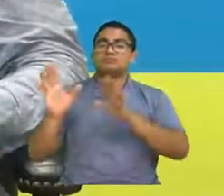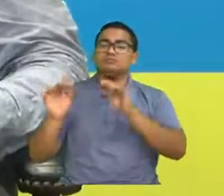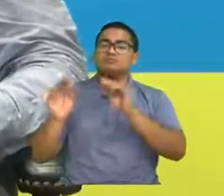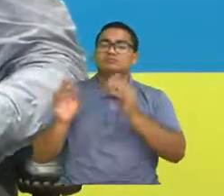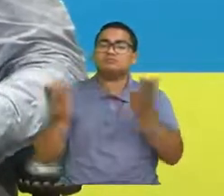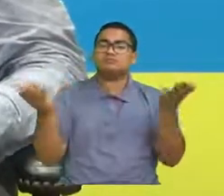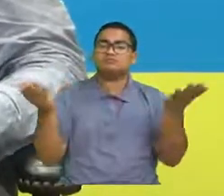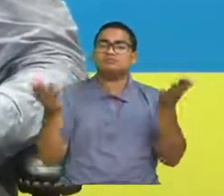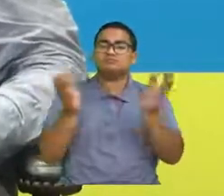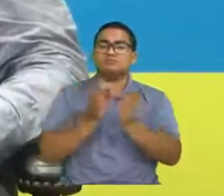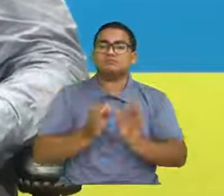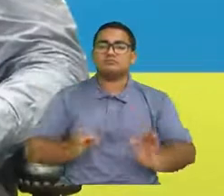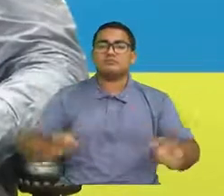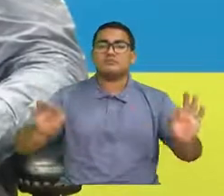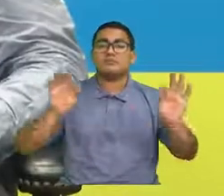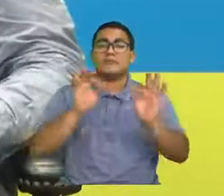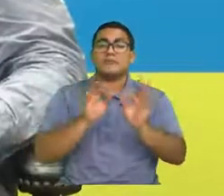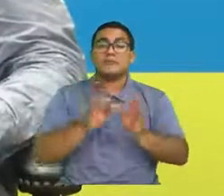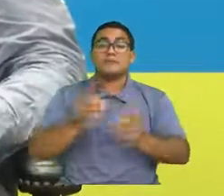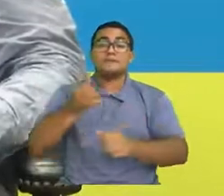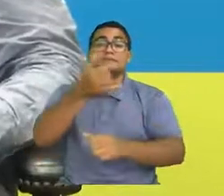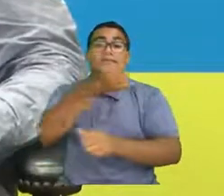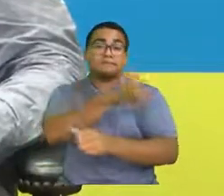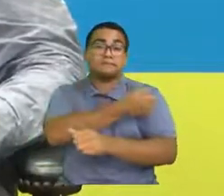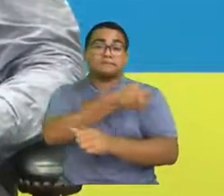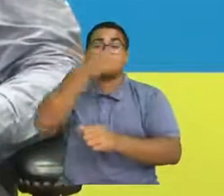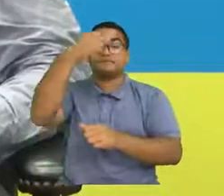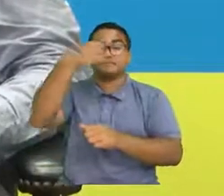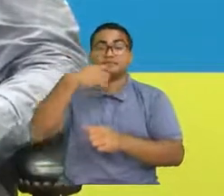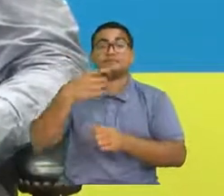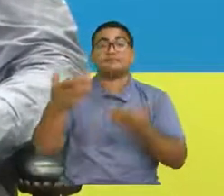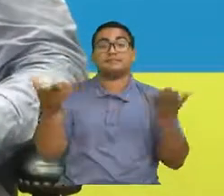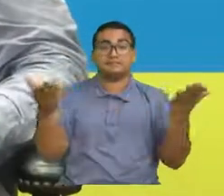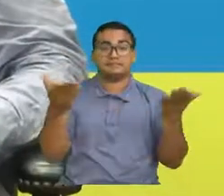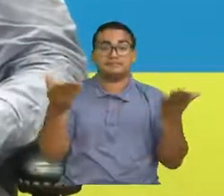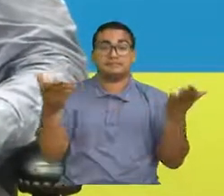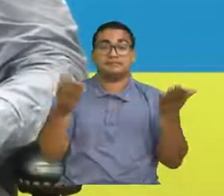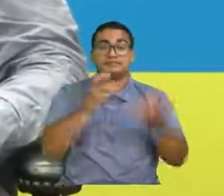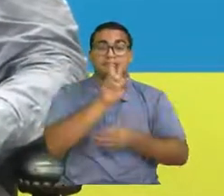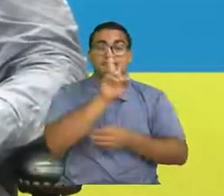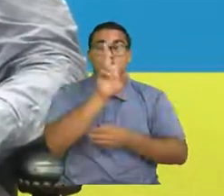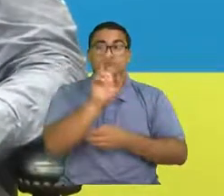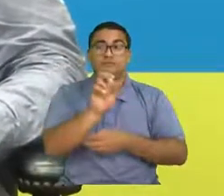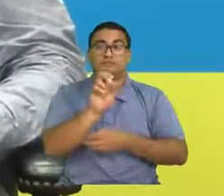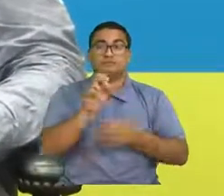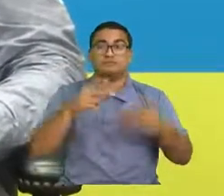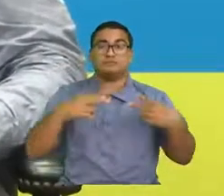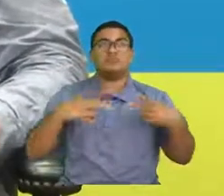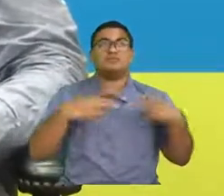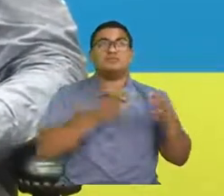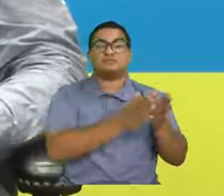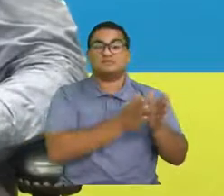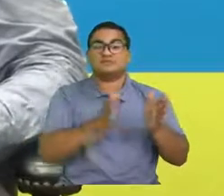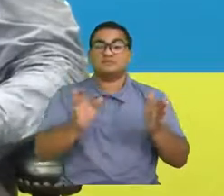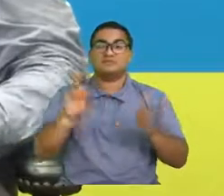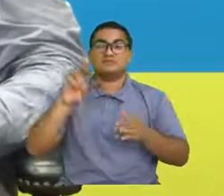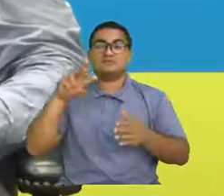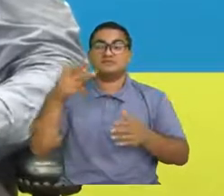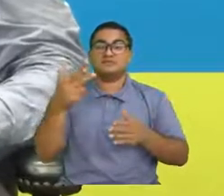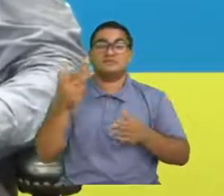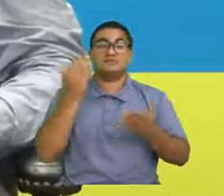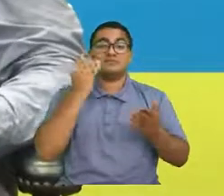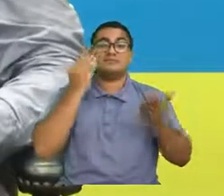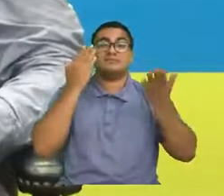la importancia del esquema de vacunación a propósito de que de este 20 de abril hasta el 8 de mayo,